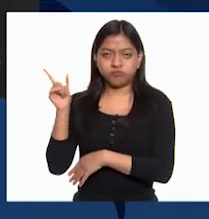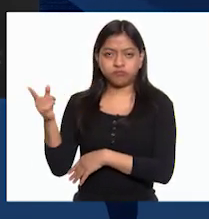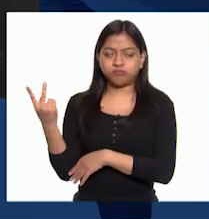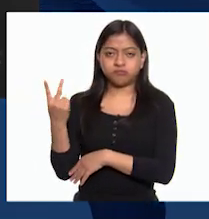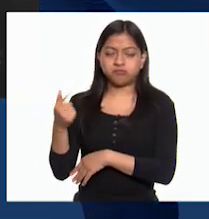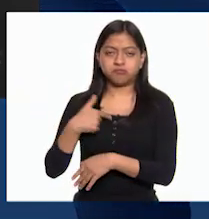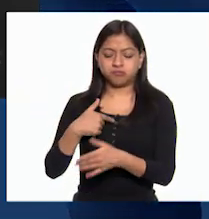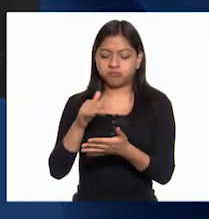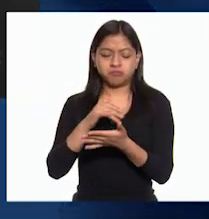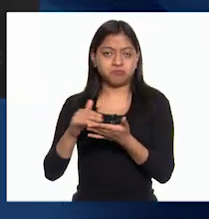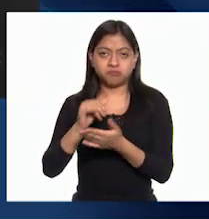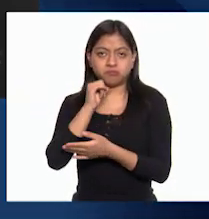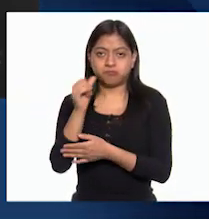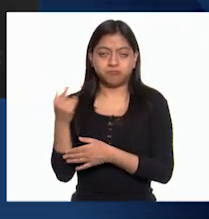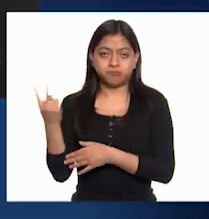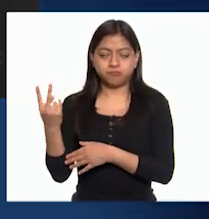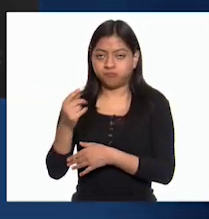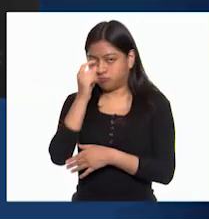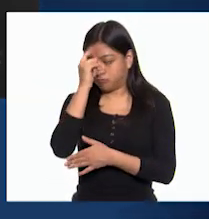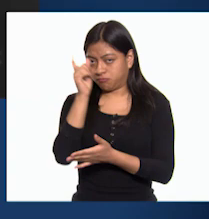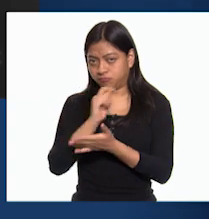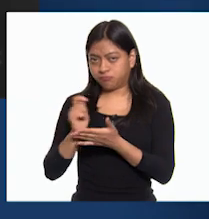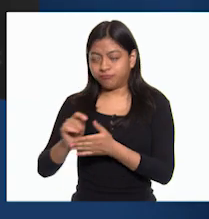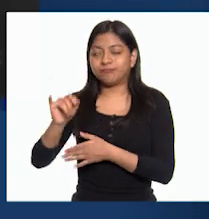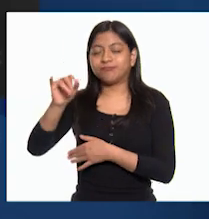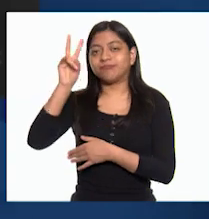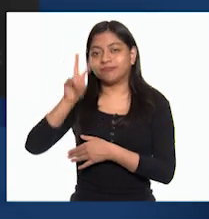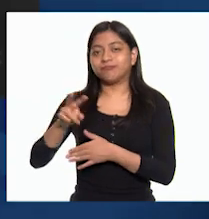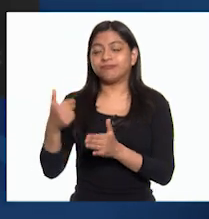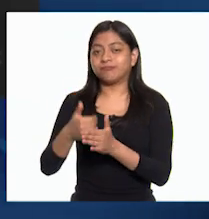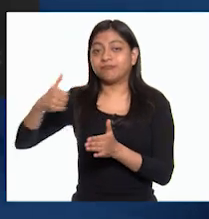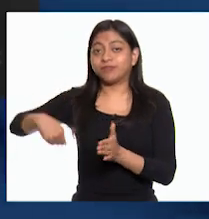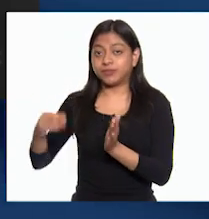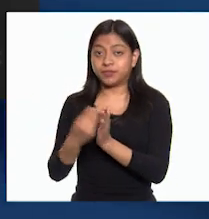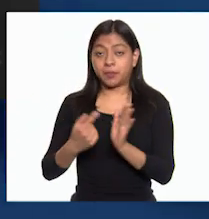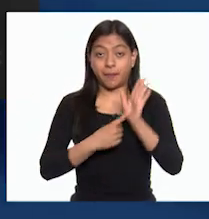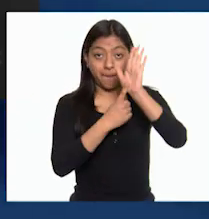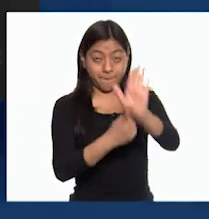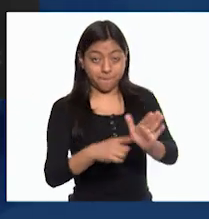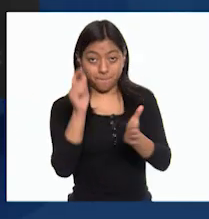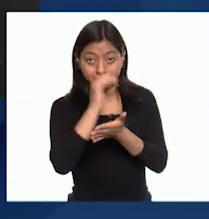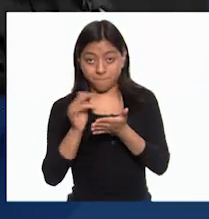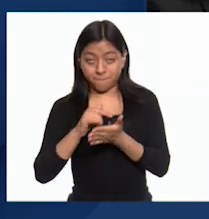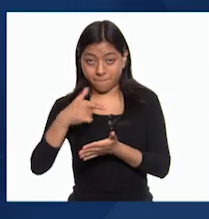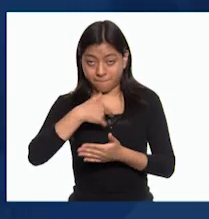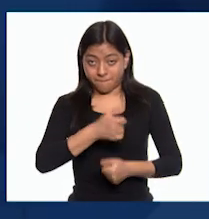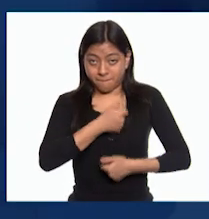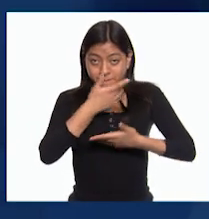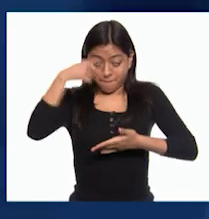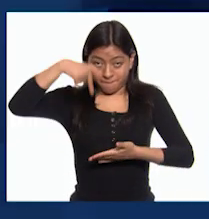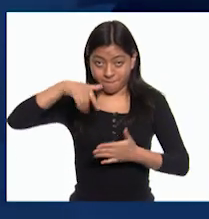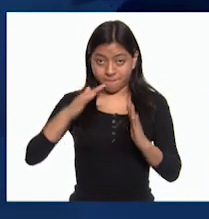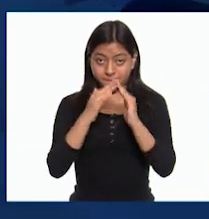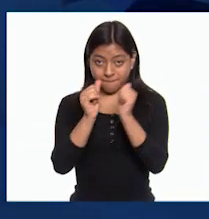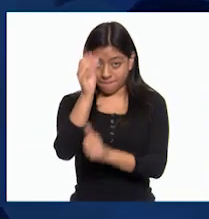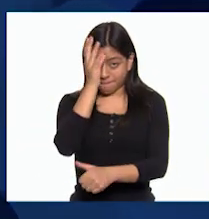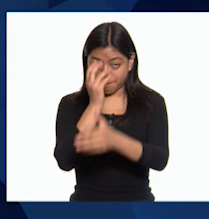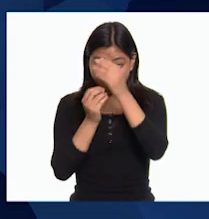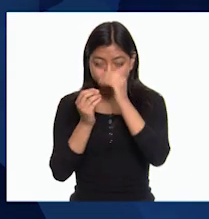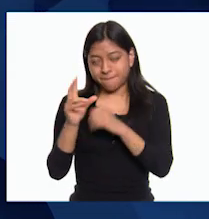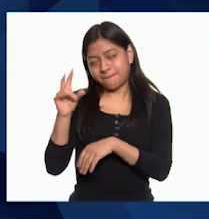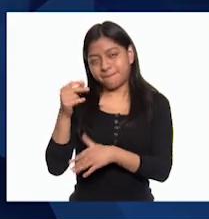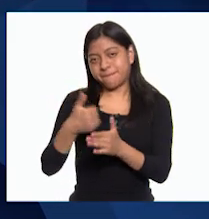ni de Paul Valéry tampoco. En efecto, María, no habíamos leído ningún texto suyo en Aprende en Casa. En particular, me